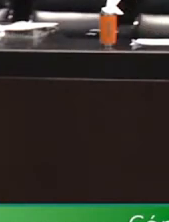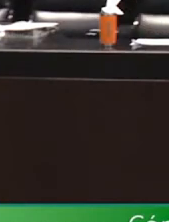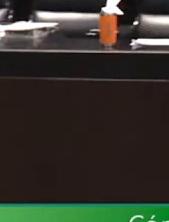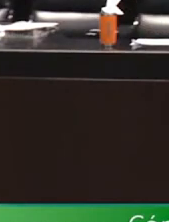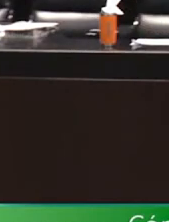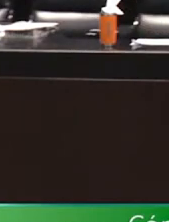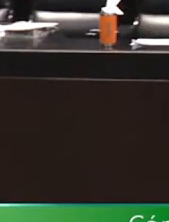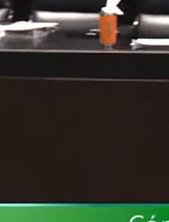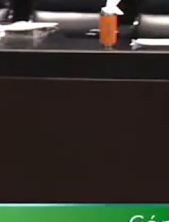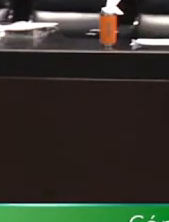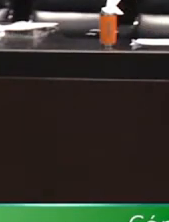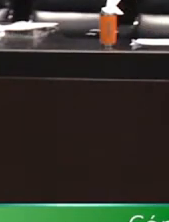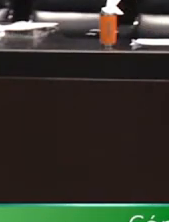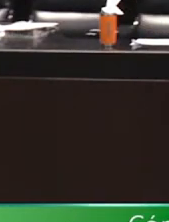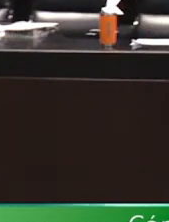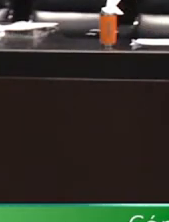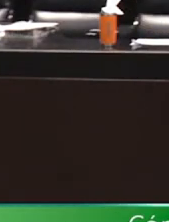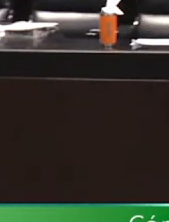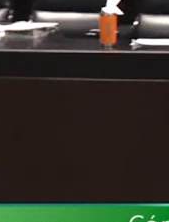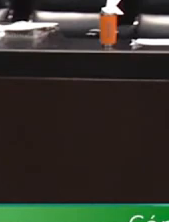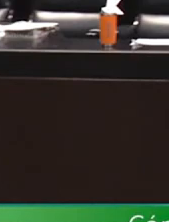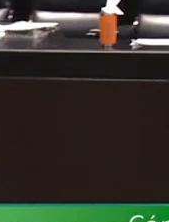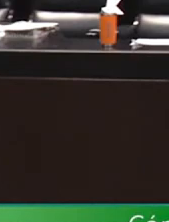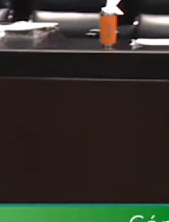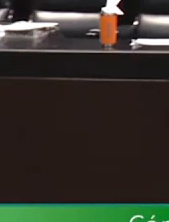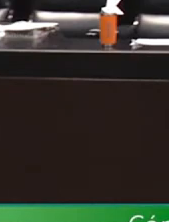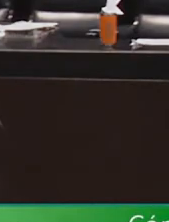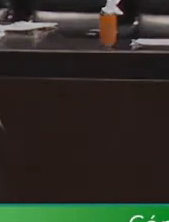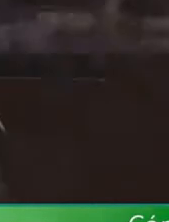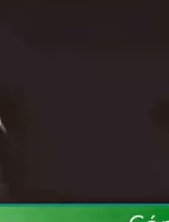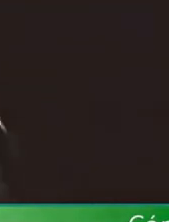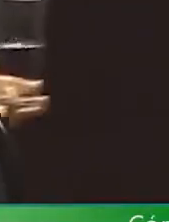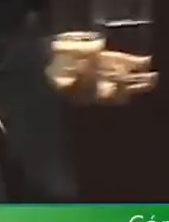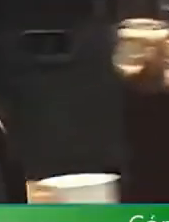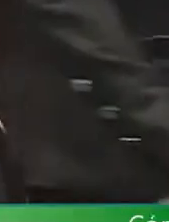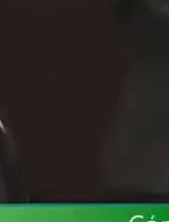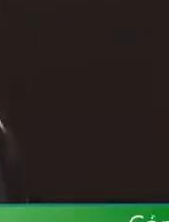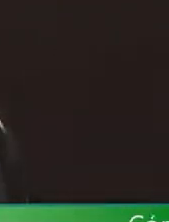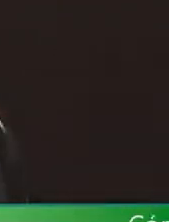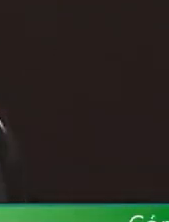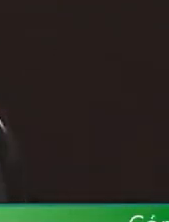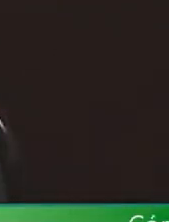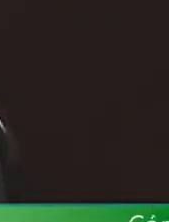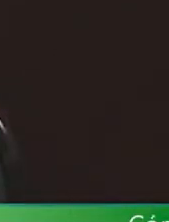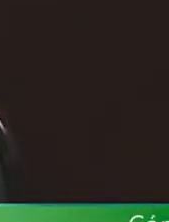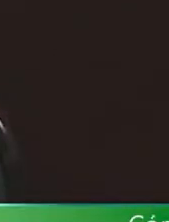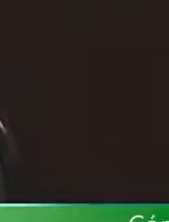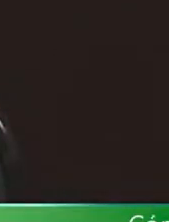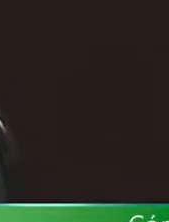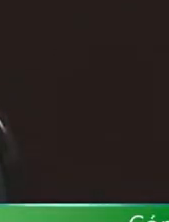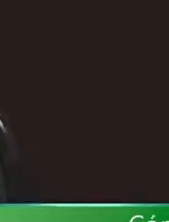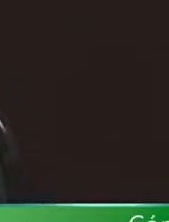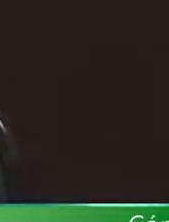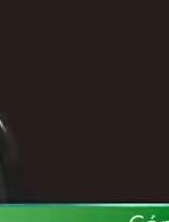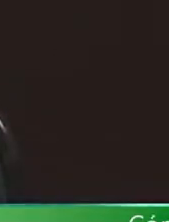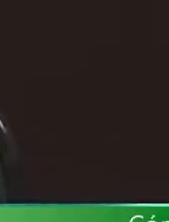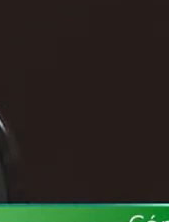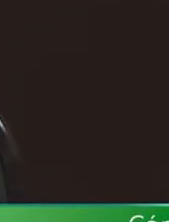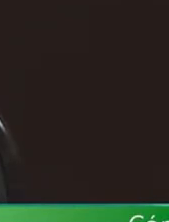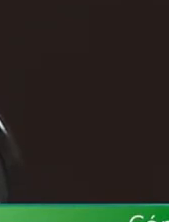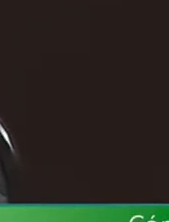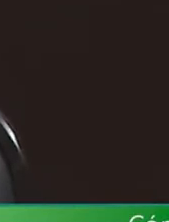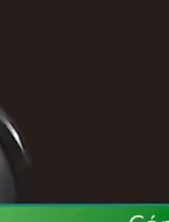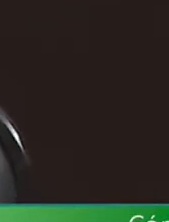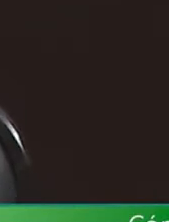con el permiso de la presidencia de la mesa directiva hace casi un sexenio esta